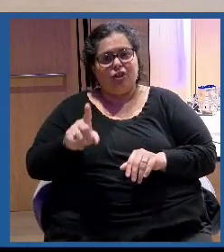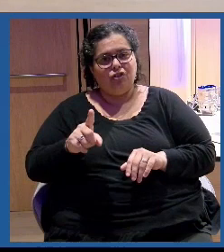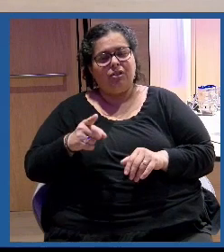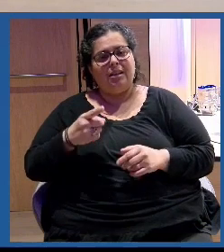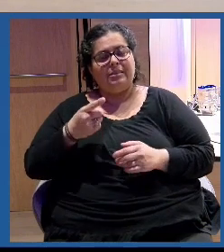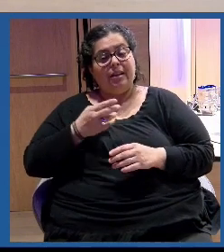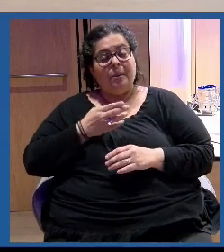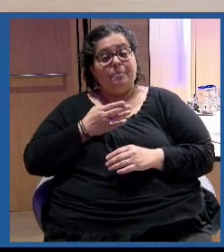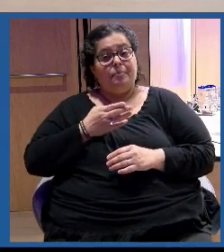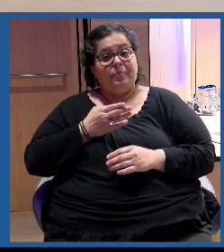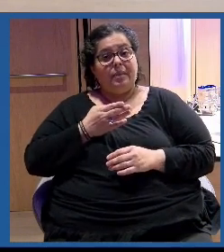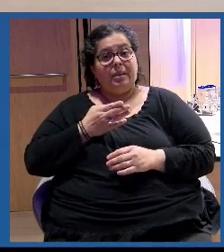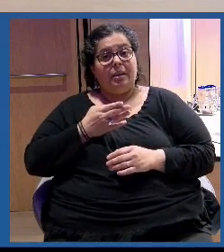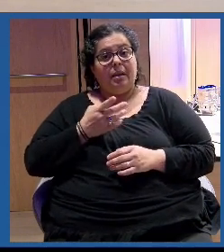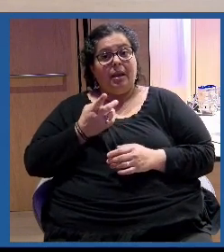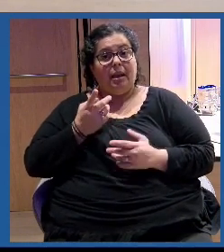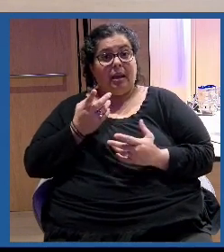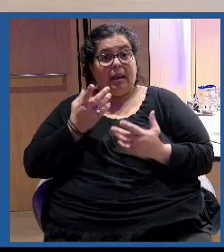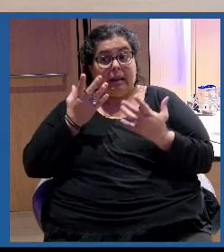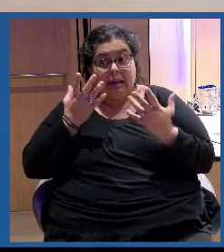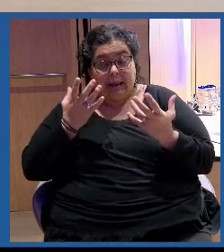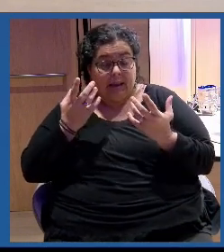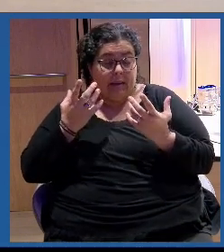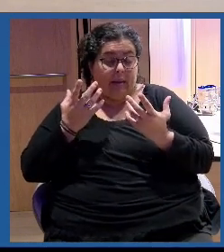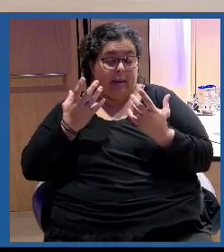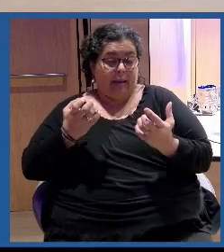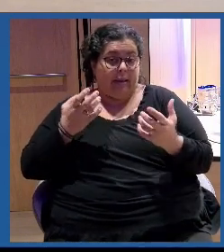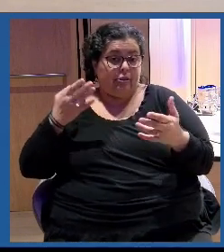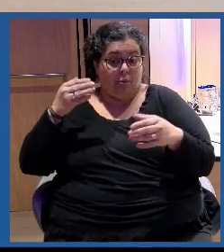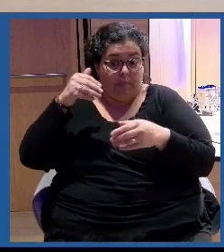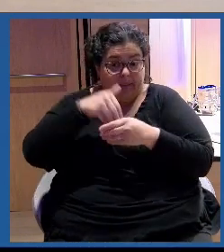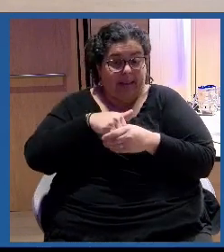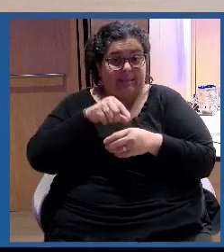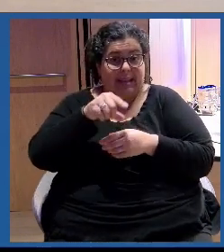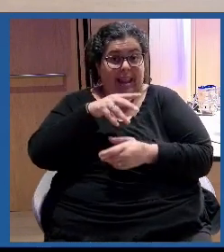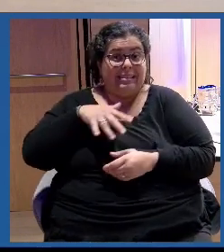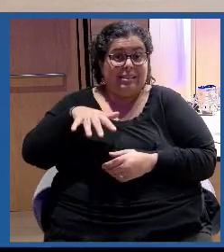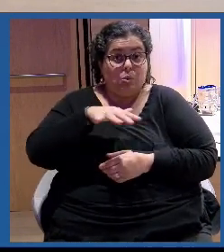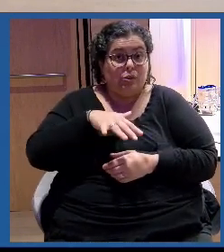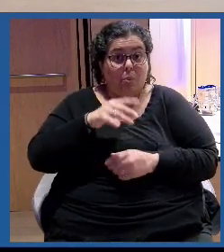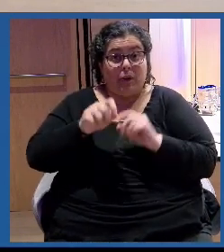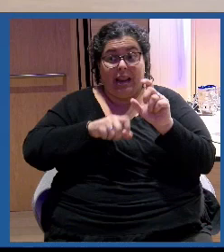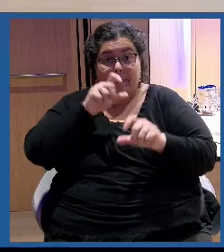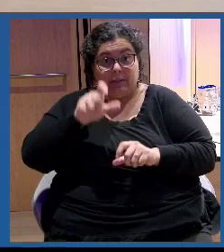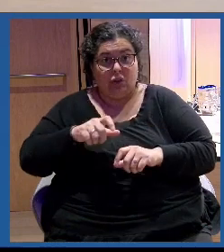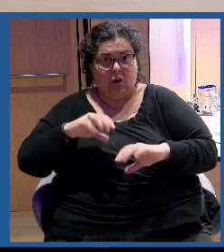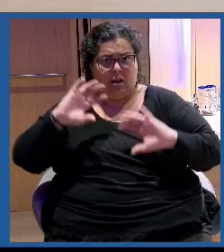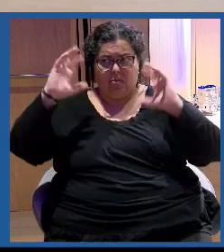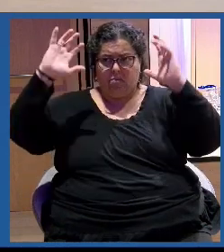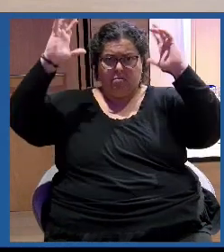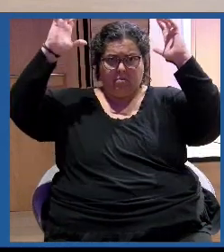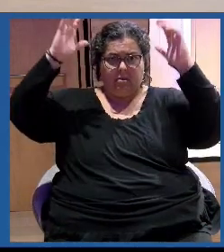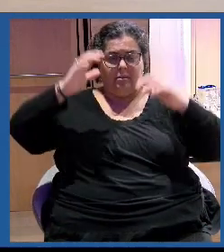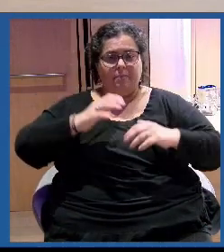acercándose y para intervenir en la situación, porque la persona se alteró mucho, se identificó que era un tema asociado a que era